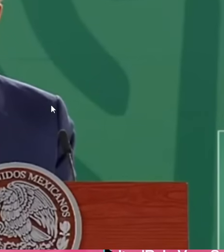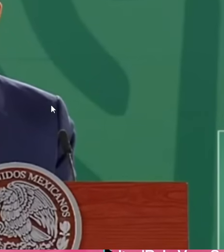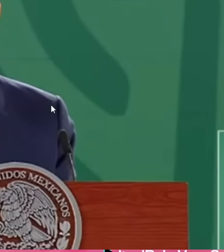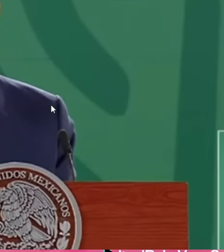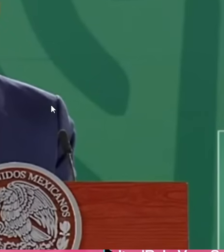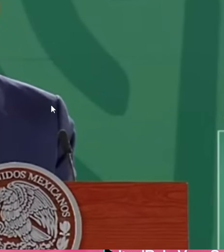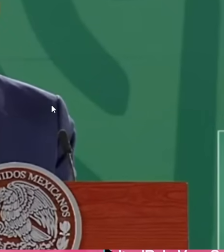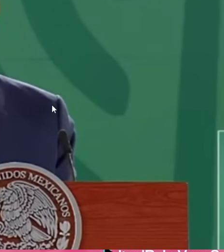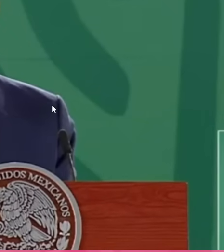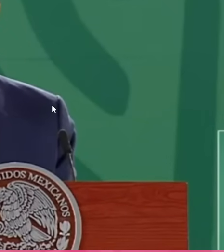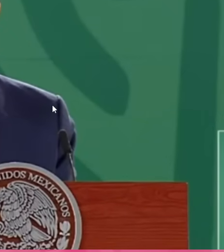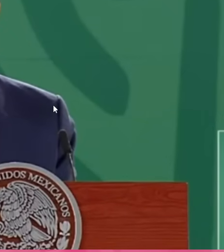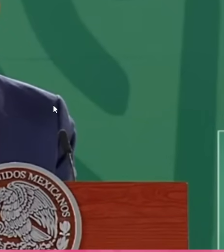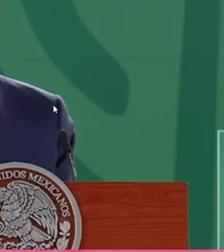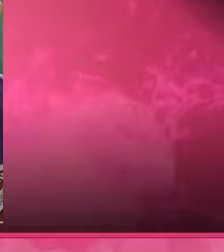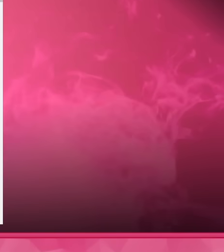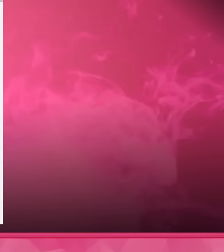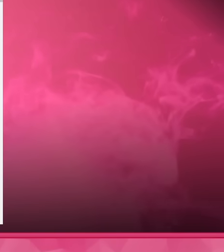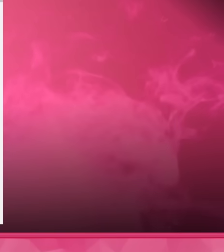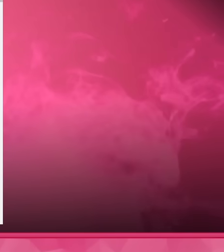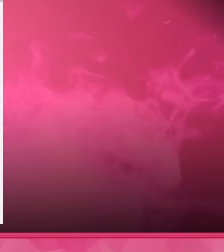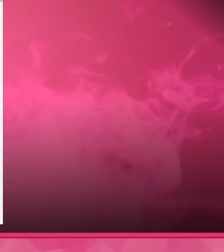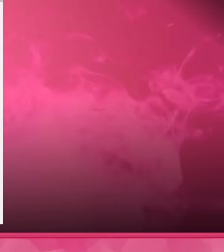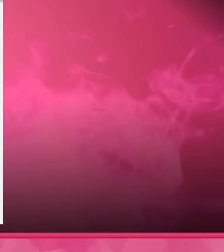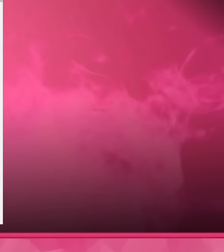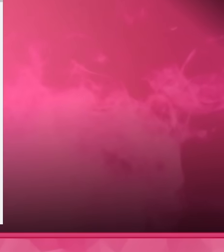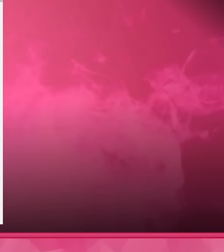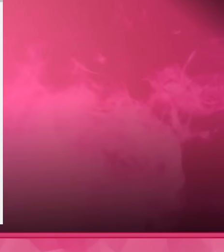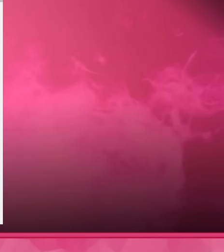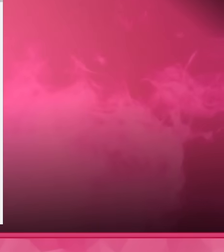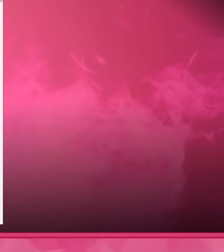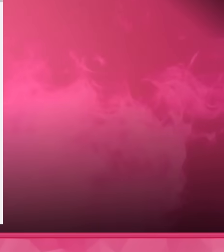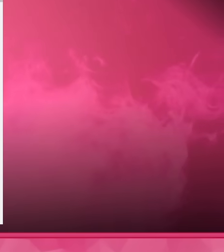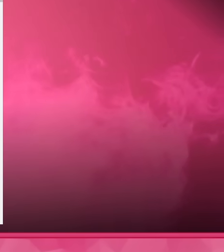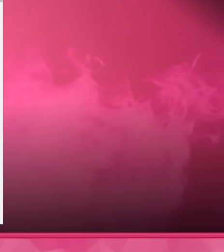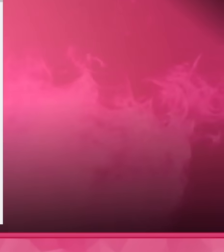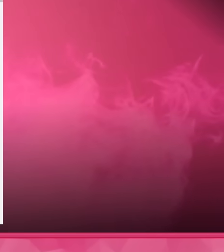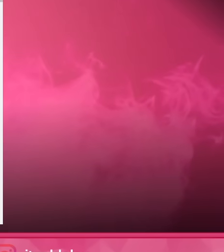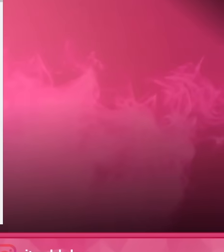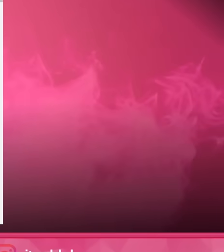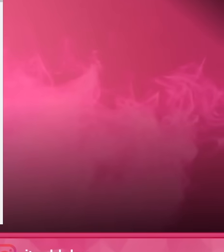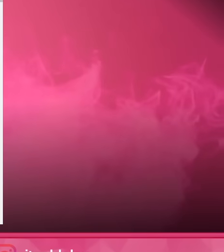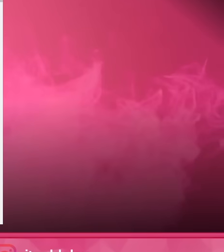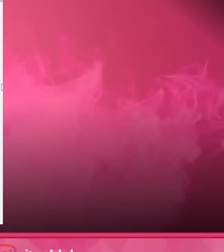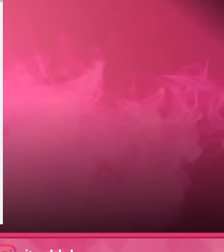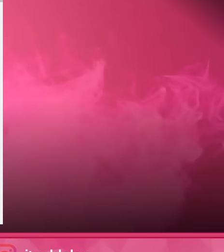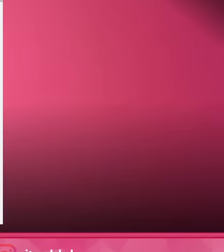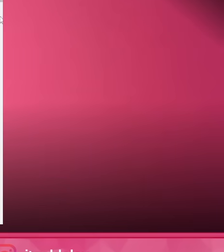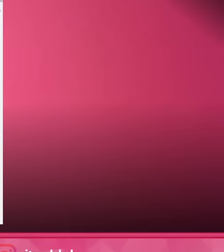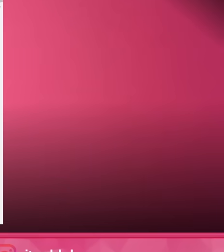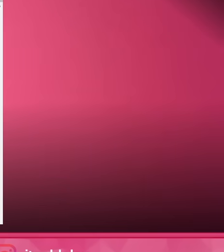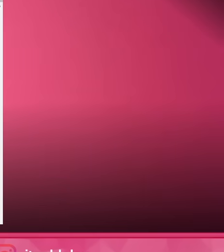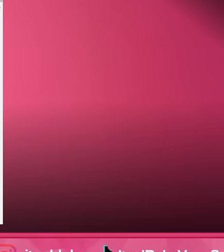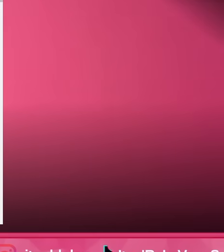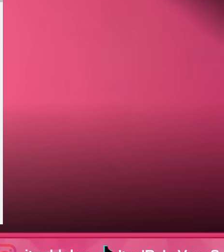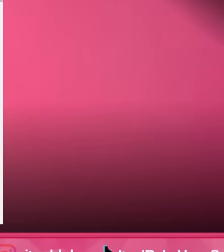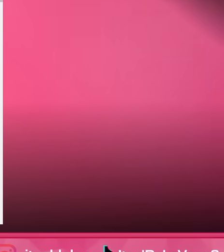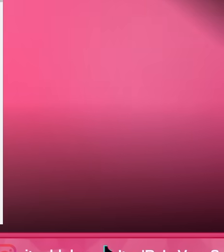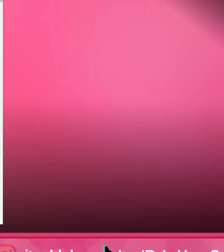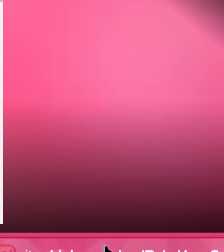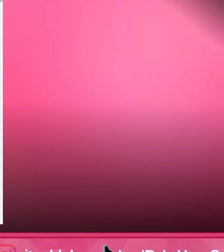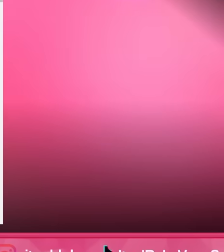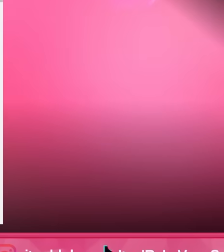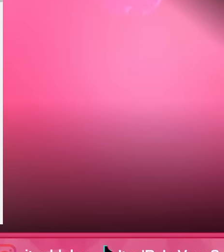de un presunto lavado de dinero Y bueno pues así